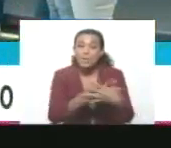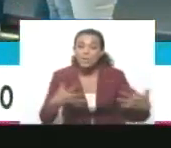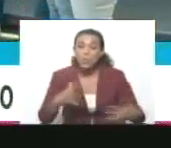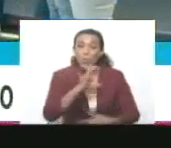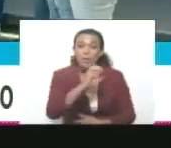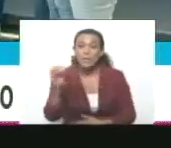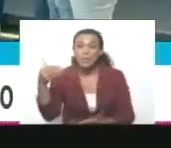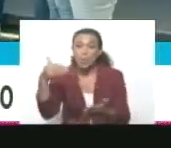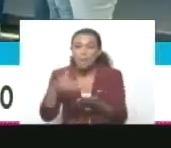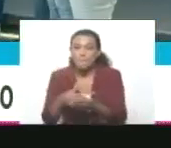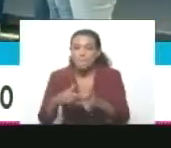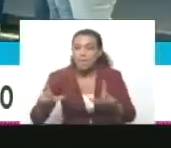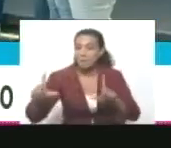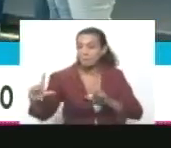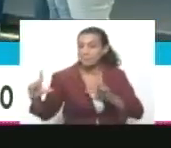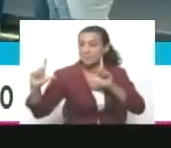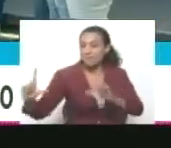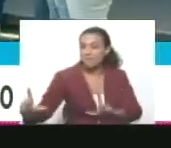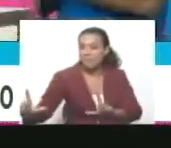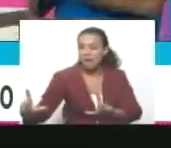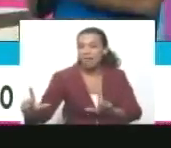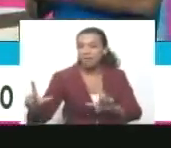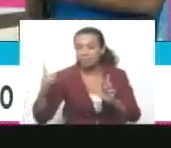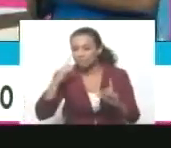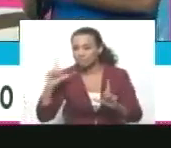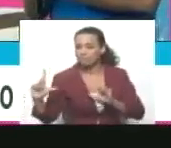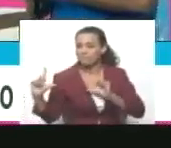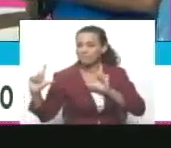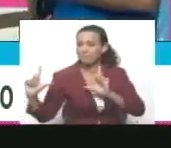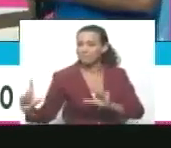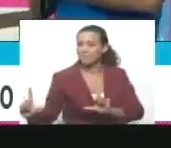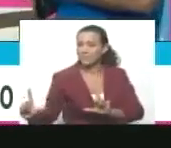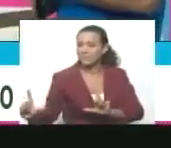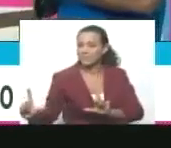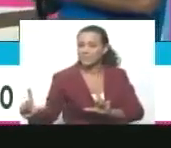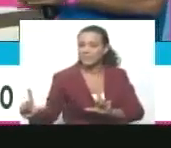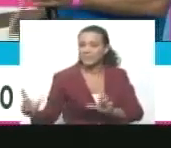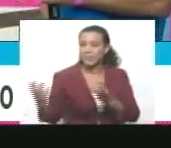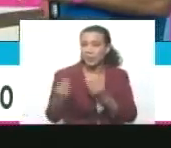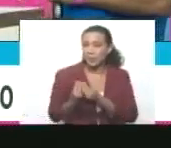Una foto aquí con el certificado. Una fotico con Iris Chacón.